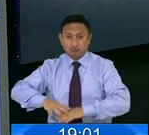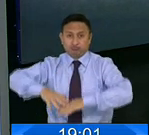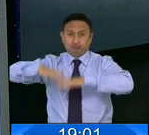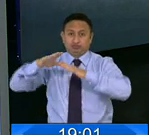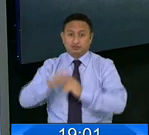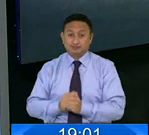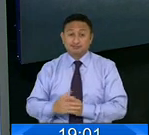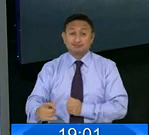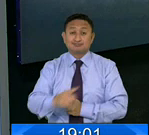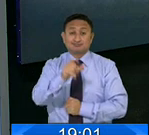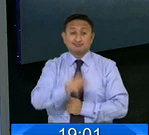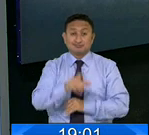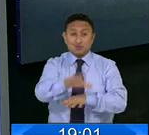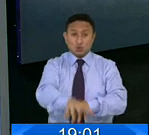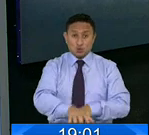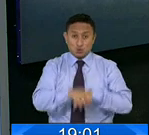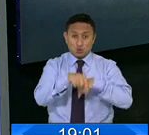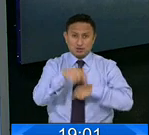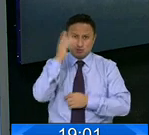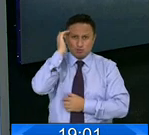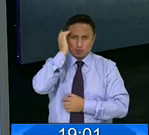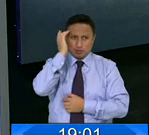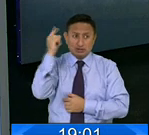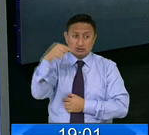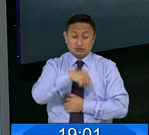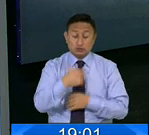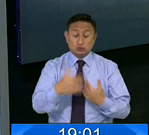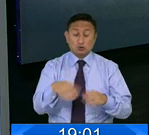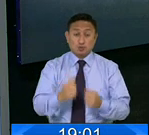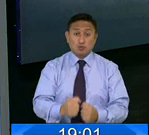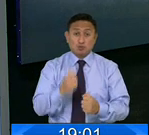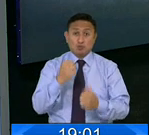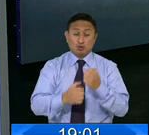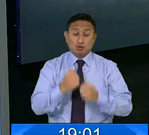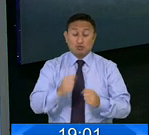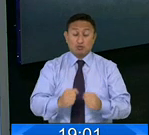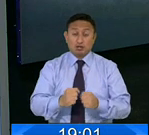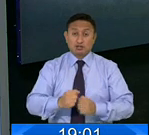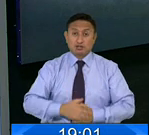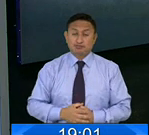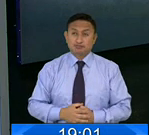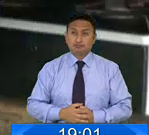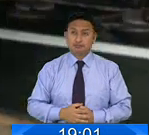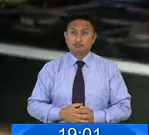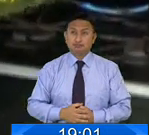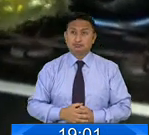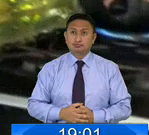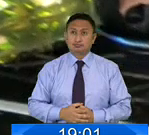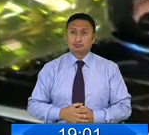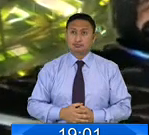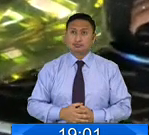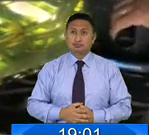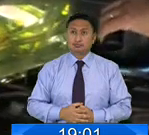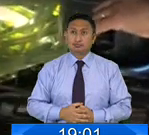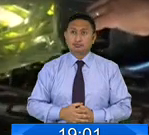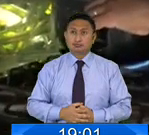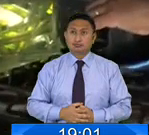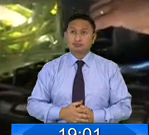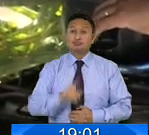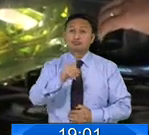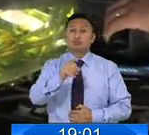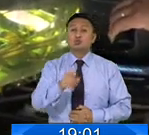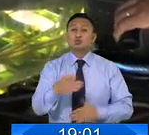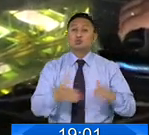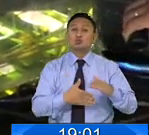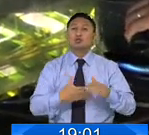Los agricultores de la zona están preocupados por las afectaciones en sus cultivos. ¿Qué prepara, amiga? Por aquí